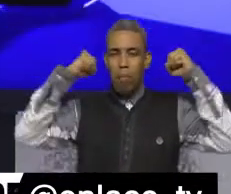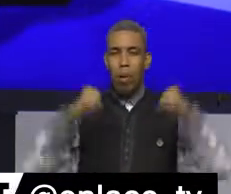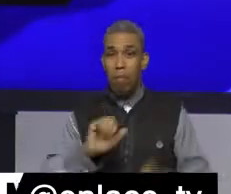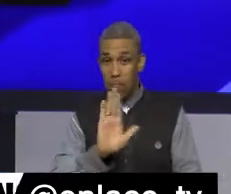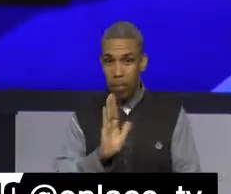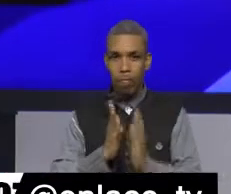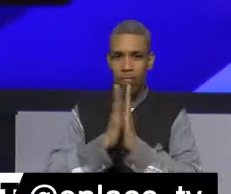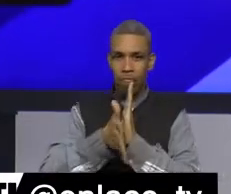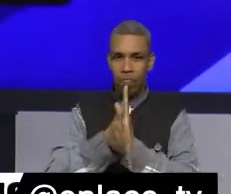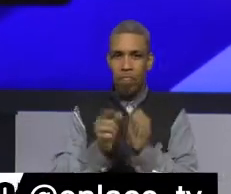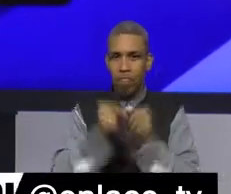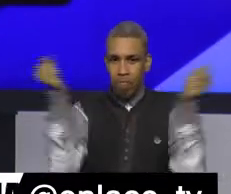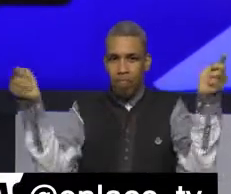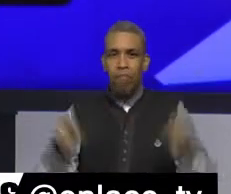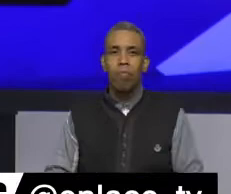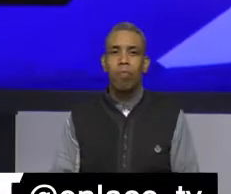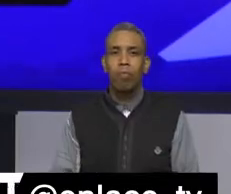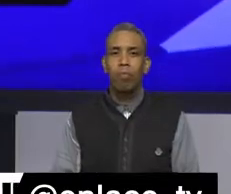día. Bienvenidos.